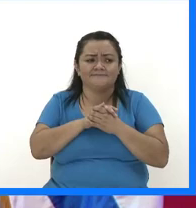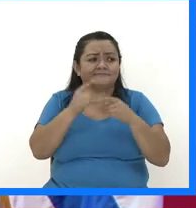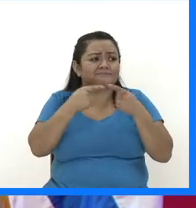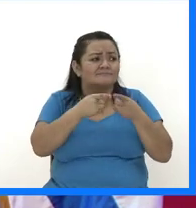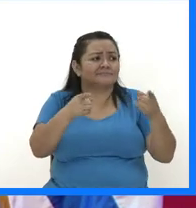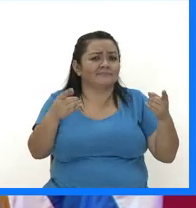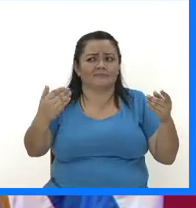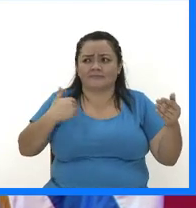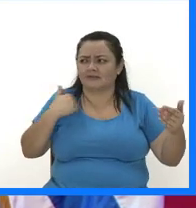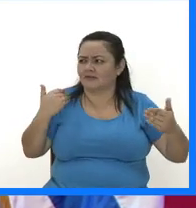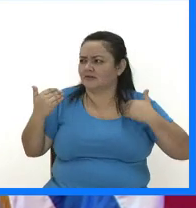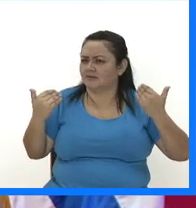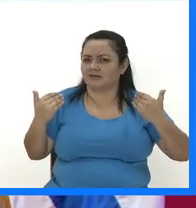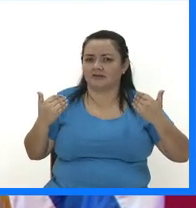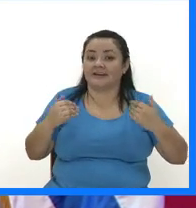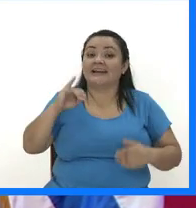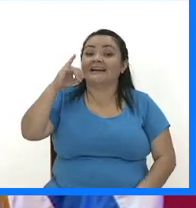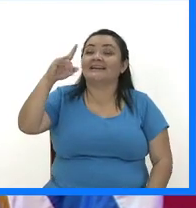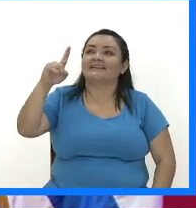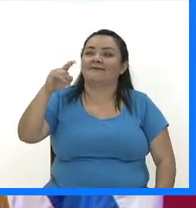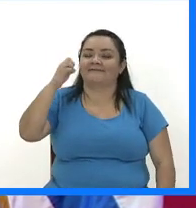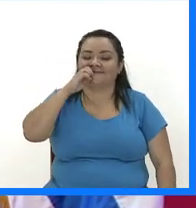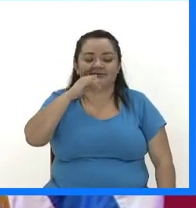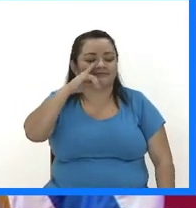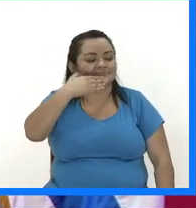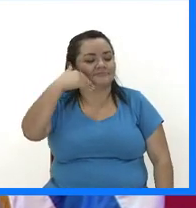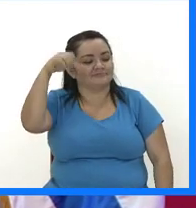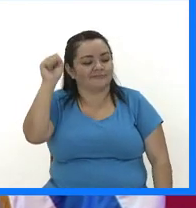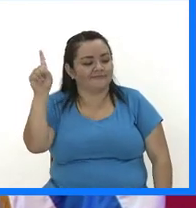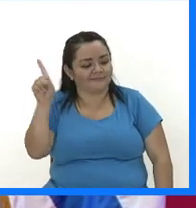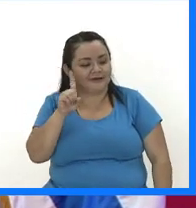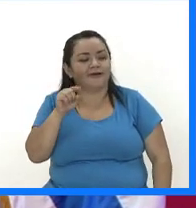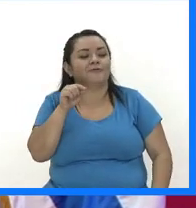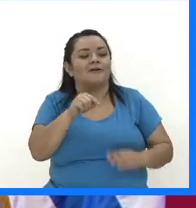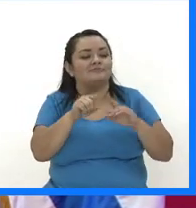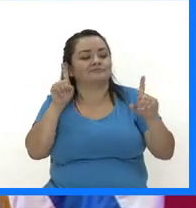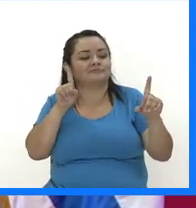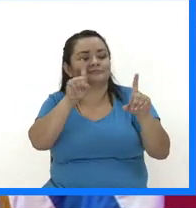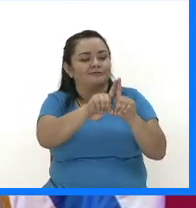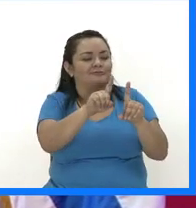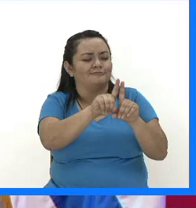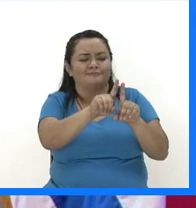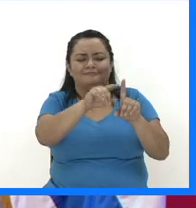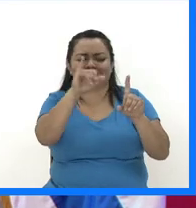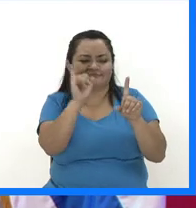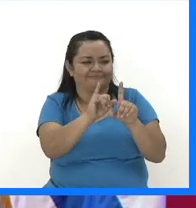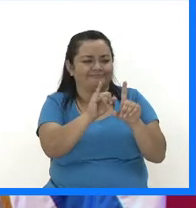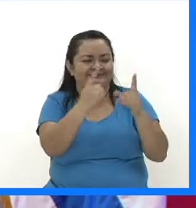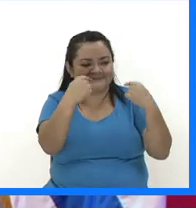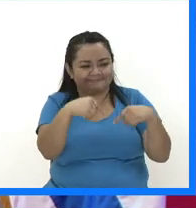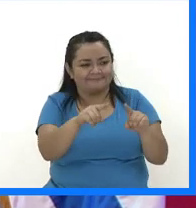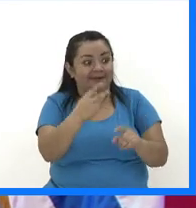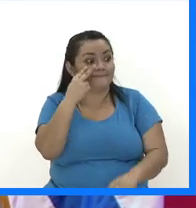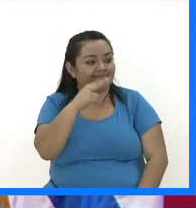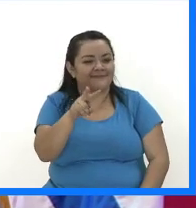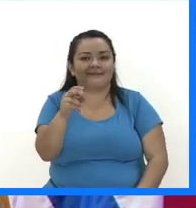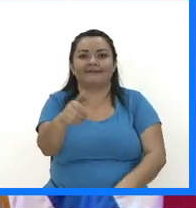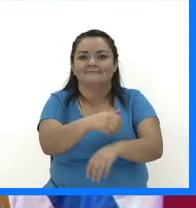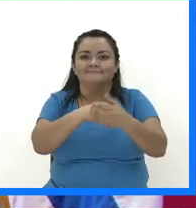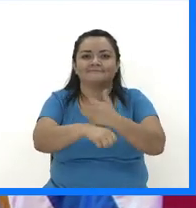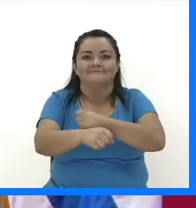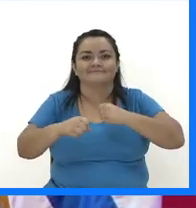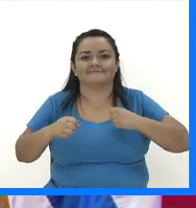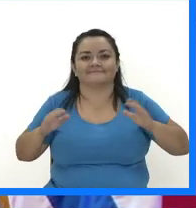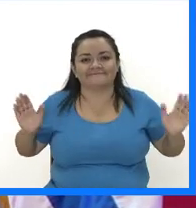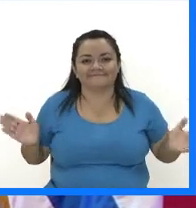en todos los días de tu vida como estuve como dices estaré contigo no te dejaré no te desaparece mira que te mando a que te